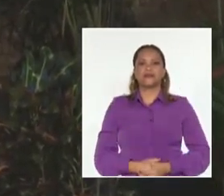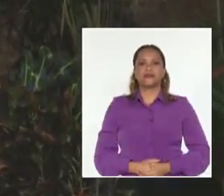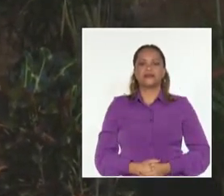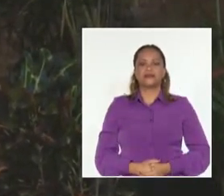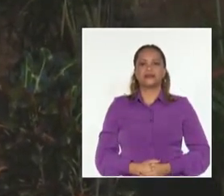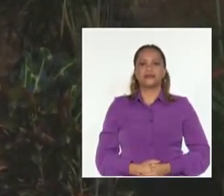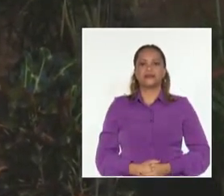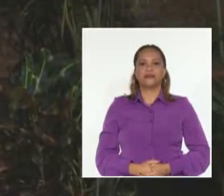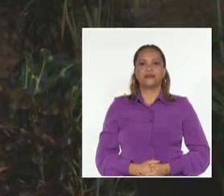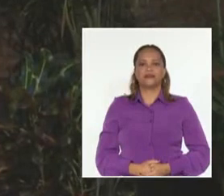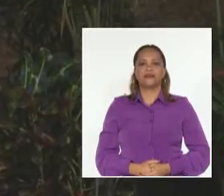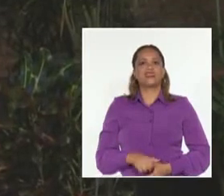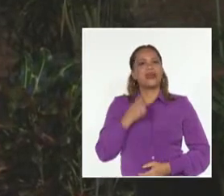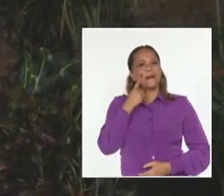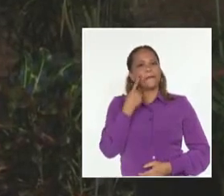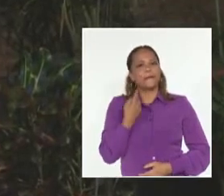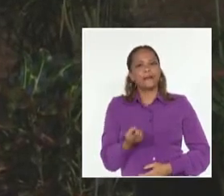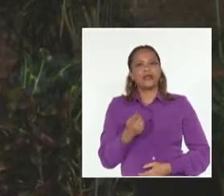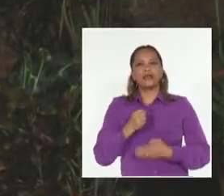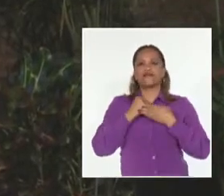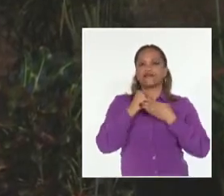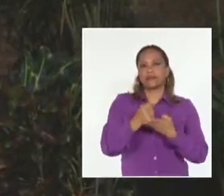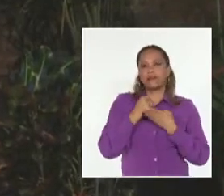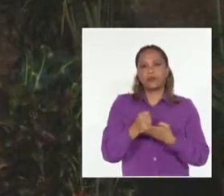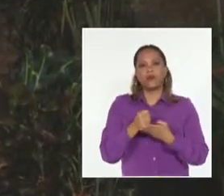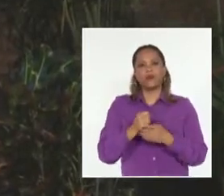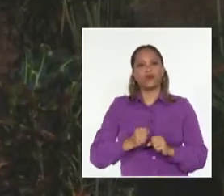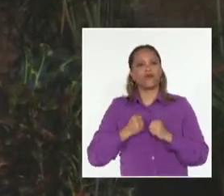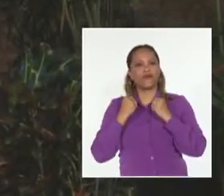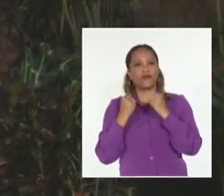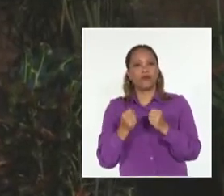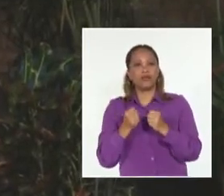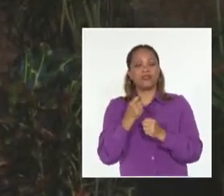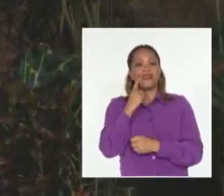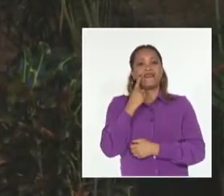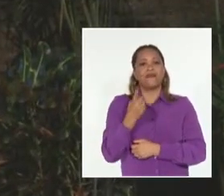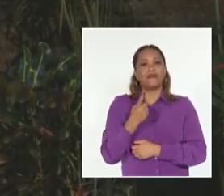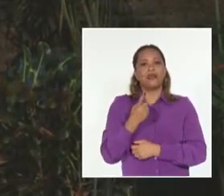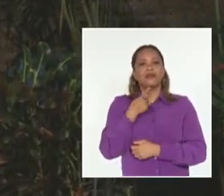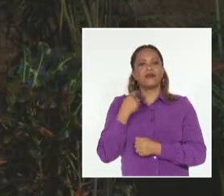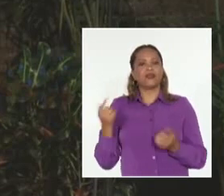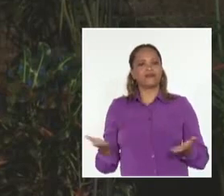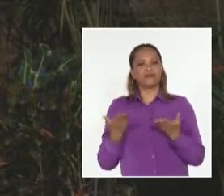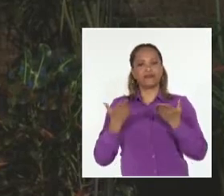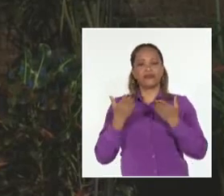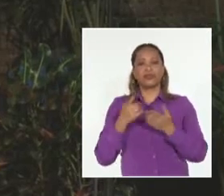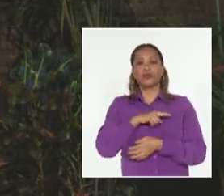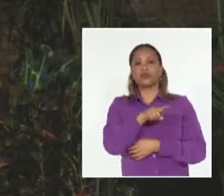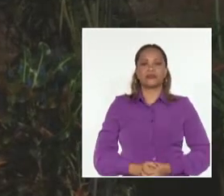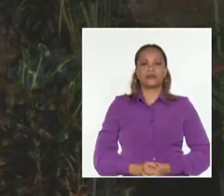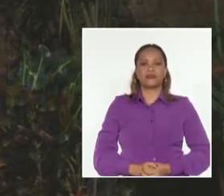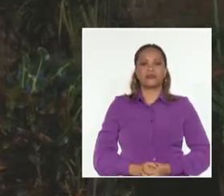encontrarnos con ese apoyo, encontrarnos con esa fuerza, encontrarnos con ese aliento y con esa energía que ustedes nos